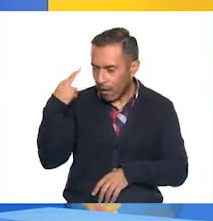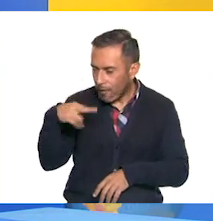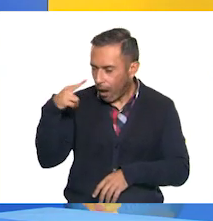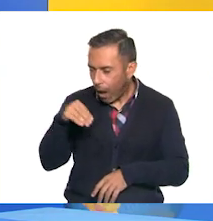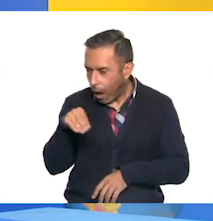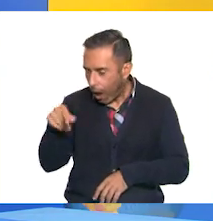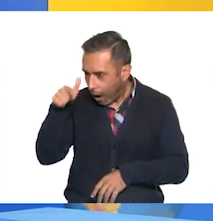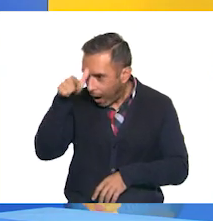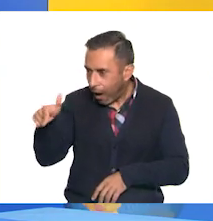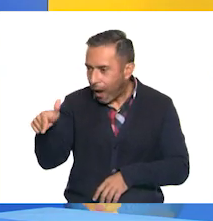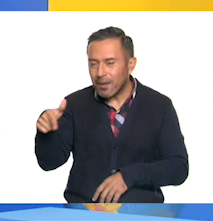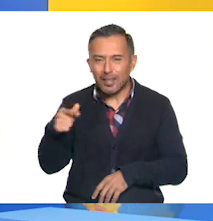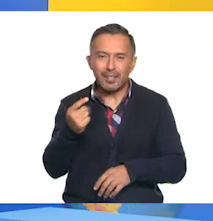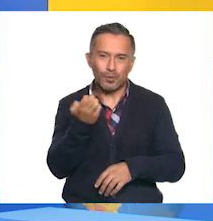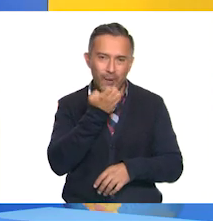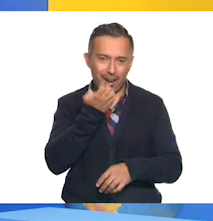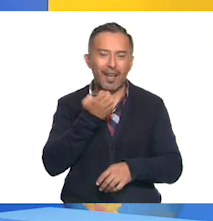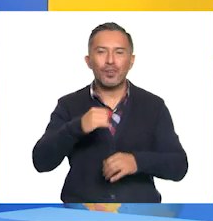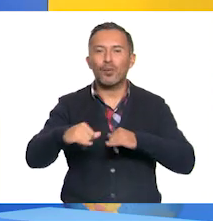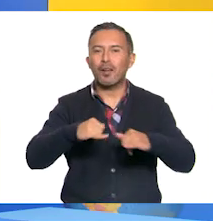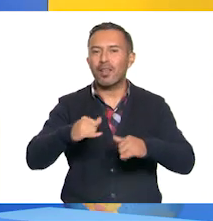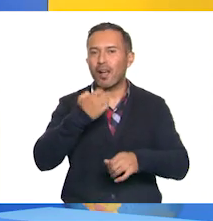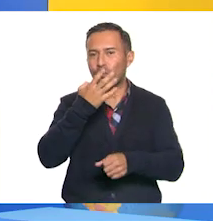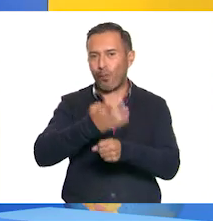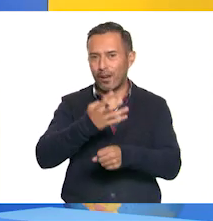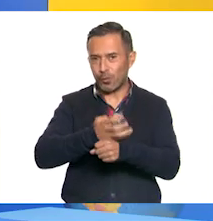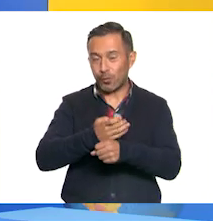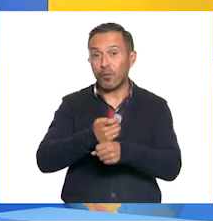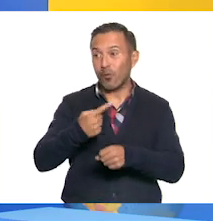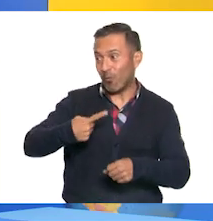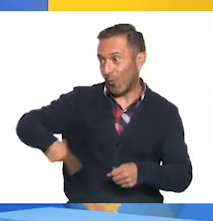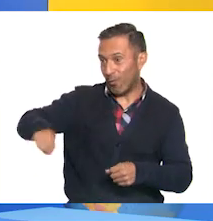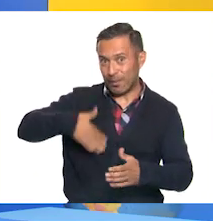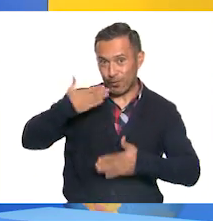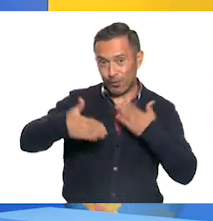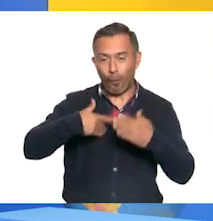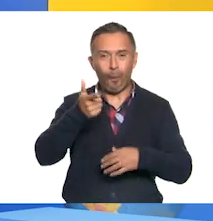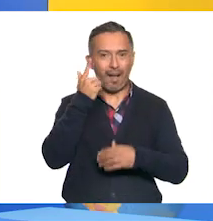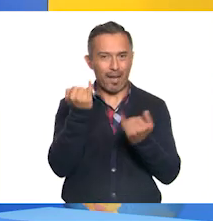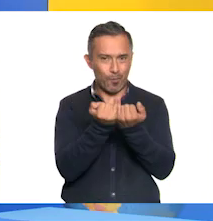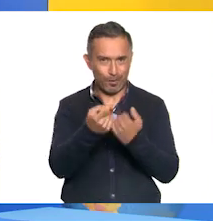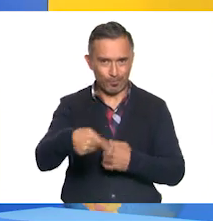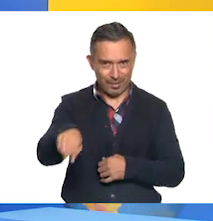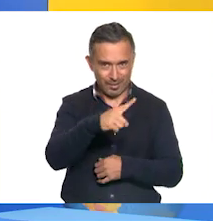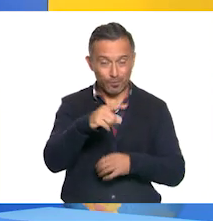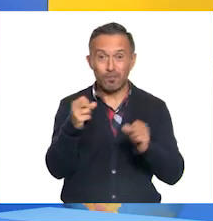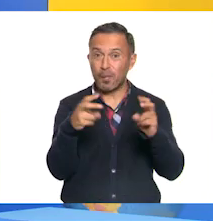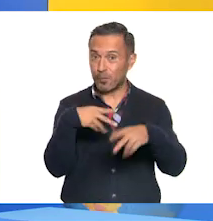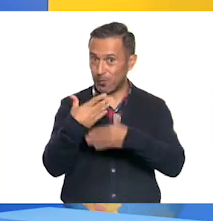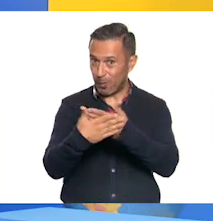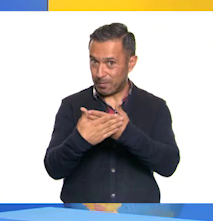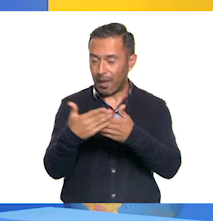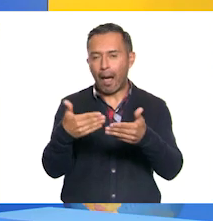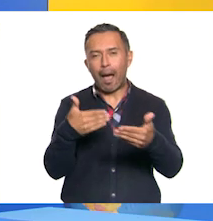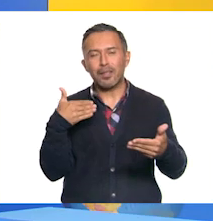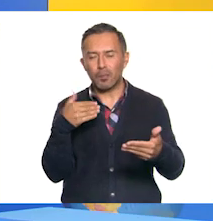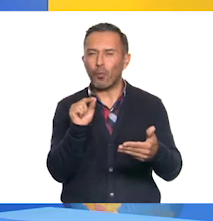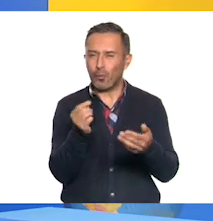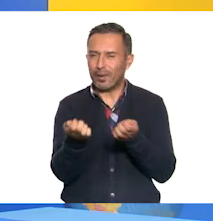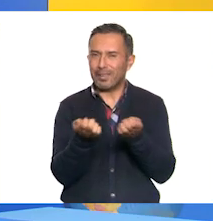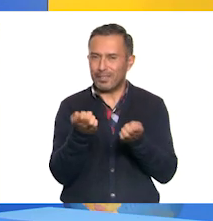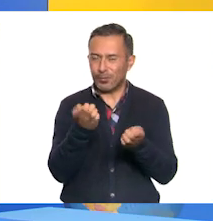cuarto grado. Espero lo hayan disfrutado tanto como nosotros. Nos vemos hasta la próxima. Pero antes, a movernos un